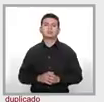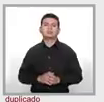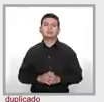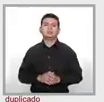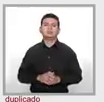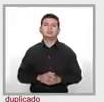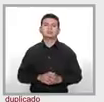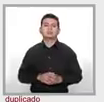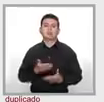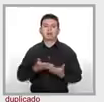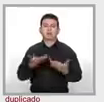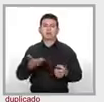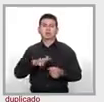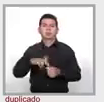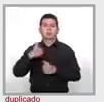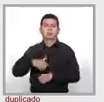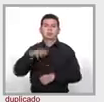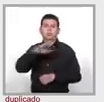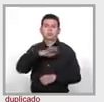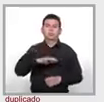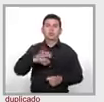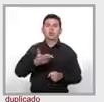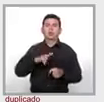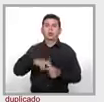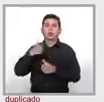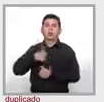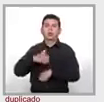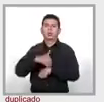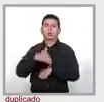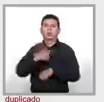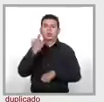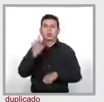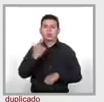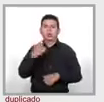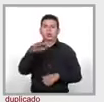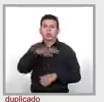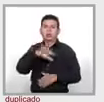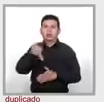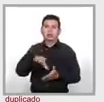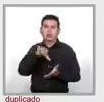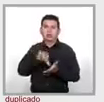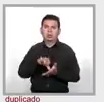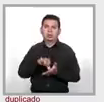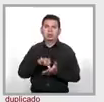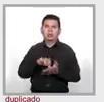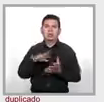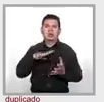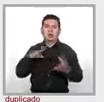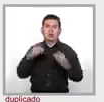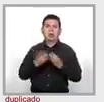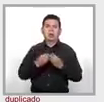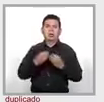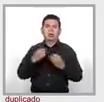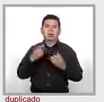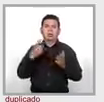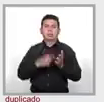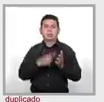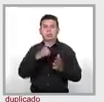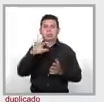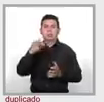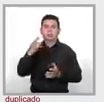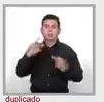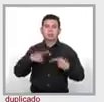panorama jurisdiccional, observamos que en la jurisdicción sanitaria número 1, Valles Centrales, se cuenta con un total de 1.141